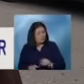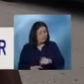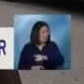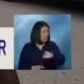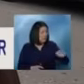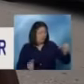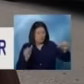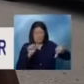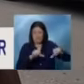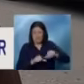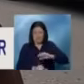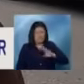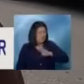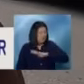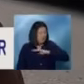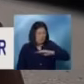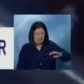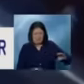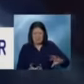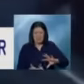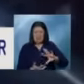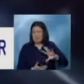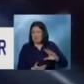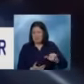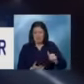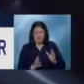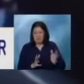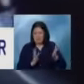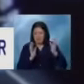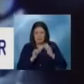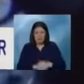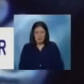lacras, como se le llaman, lacras.